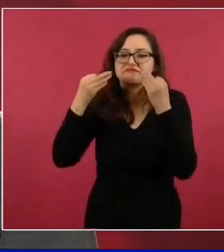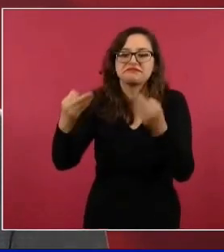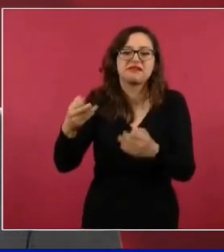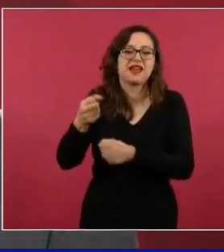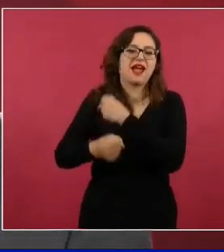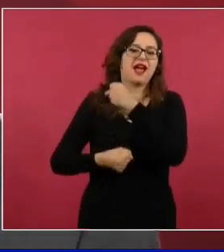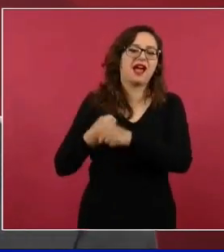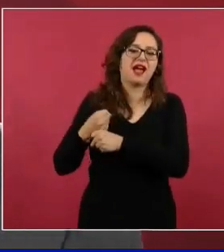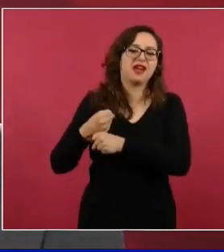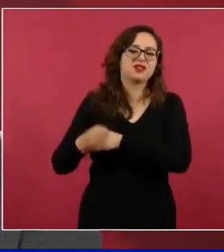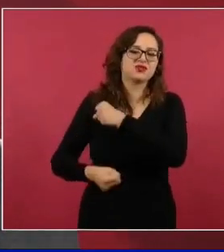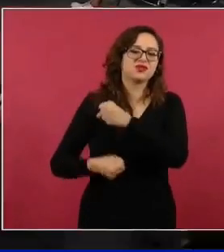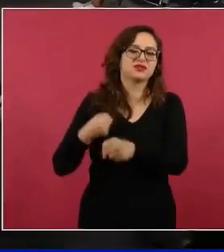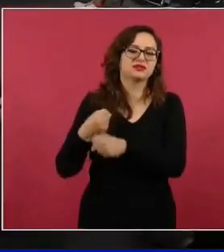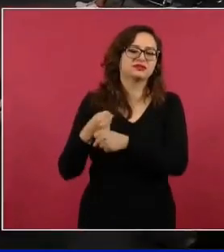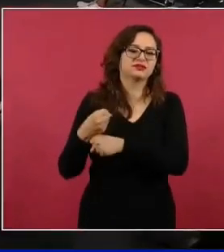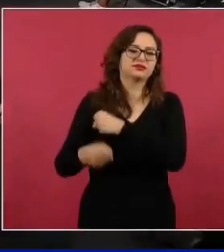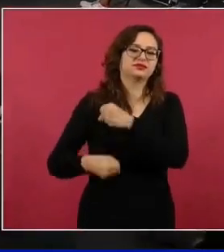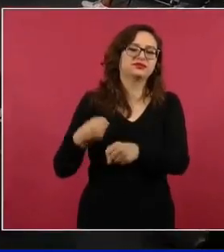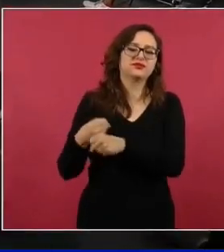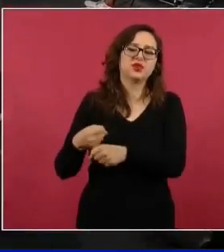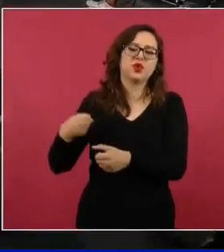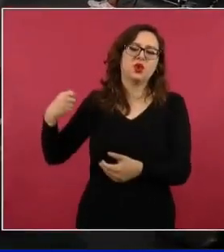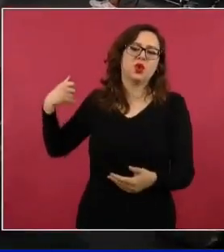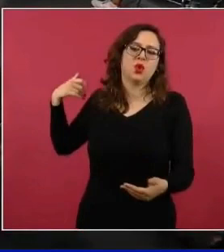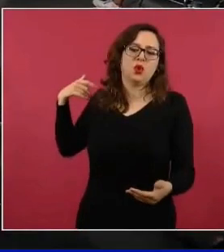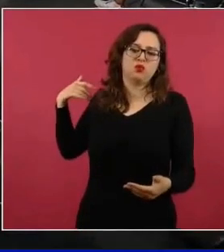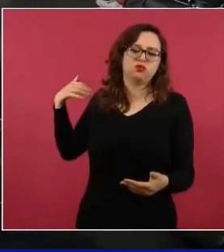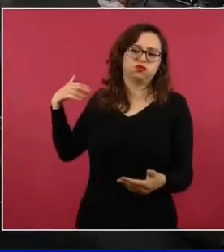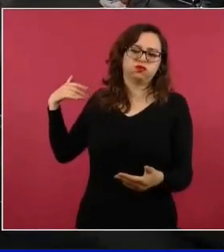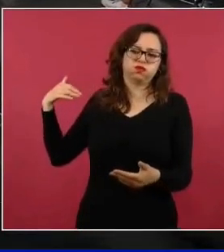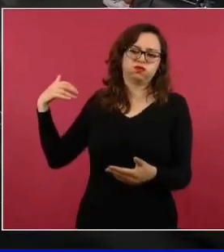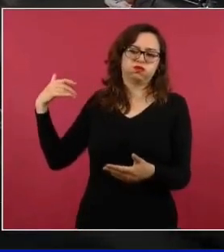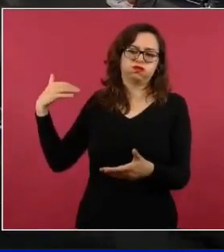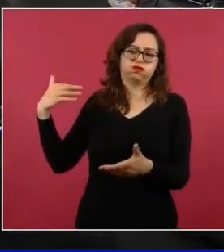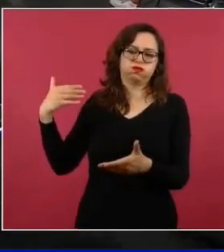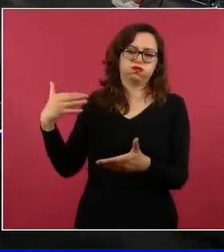el Poder Judicial fue manejado